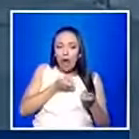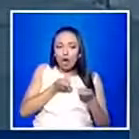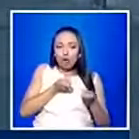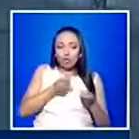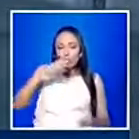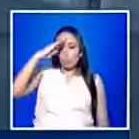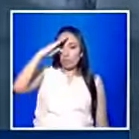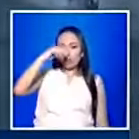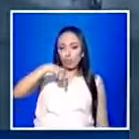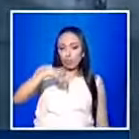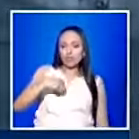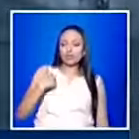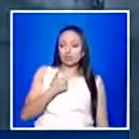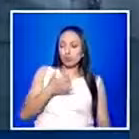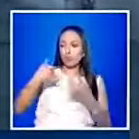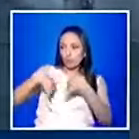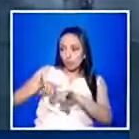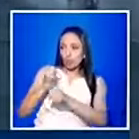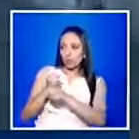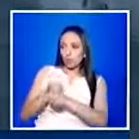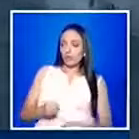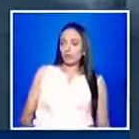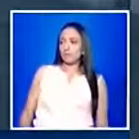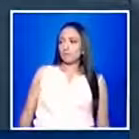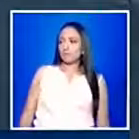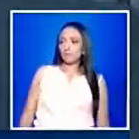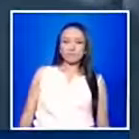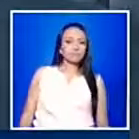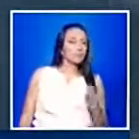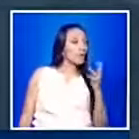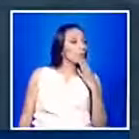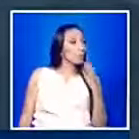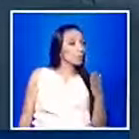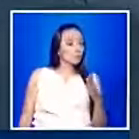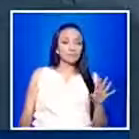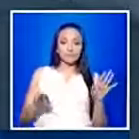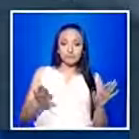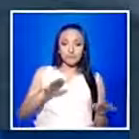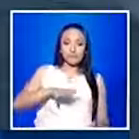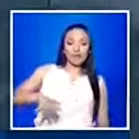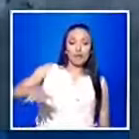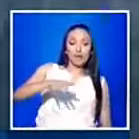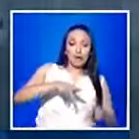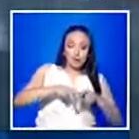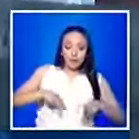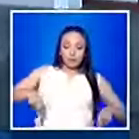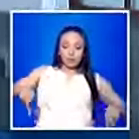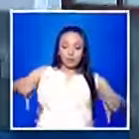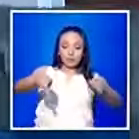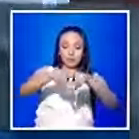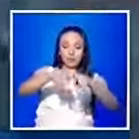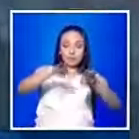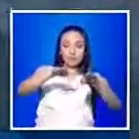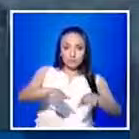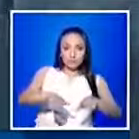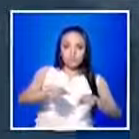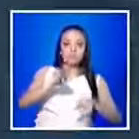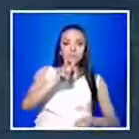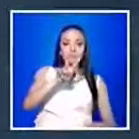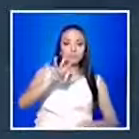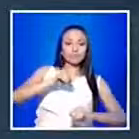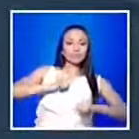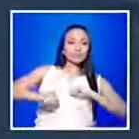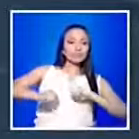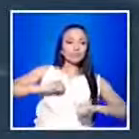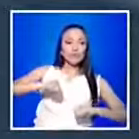policial y para la seguridad de la ciudadanía quiteña. Esa es la intervención que estamos realizando acá, esta es la información que se está generando, así es que los operativos por